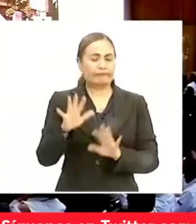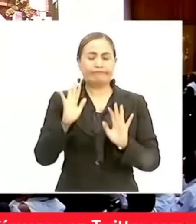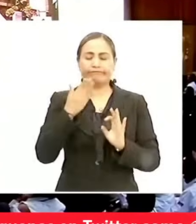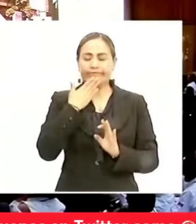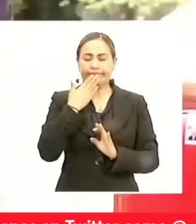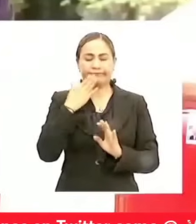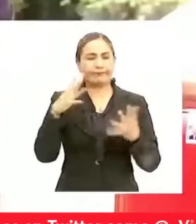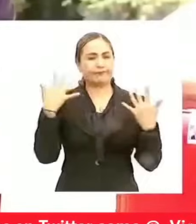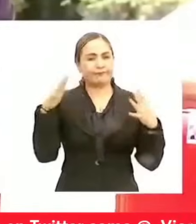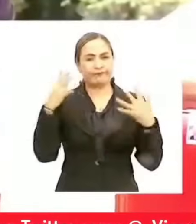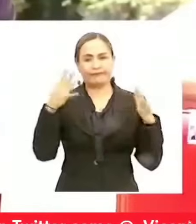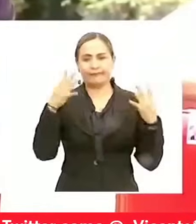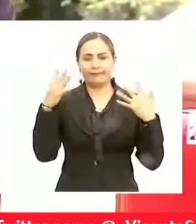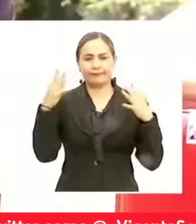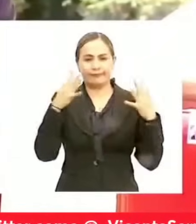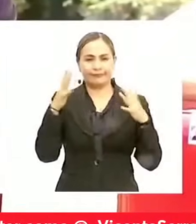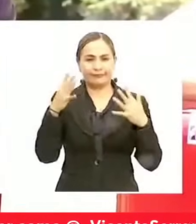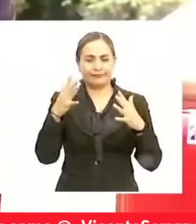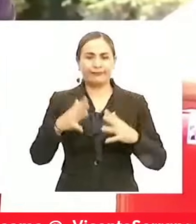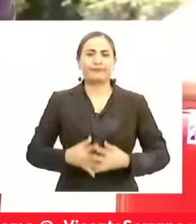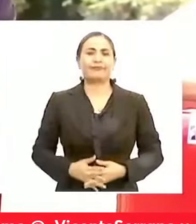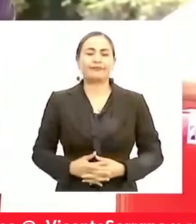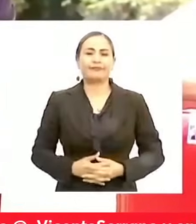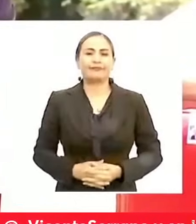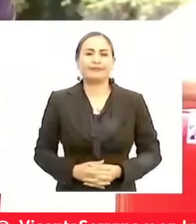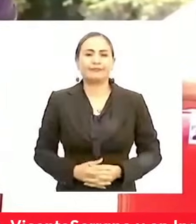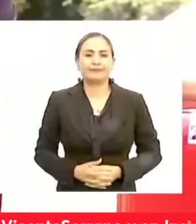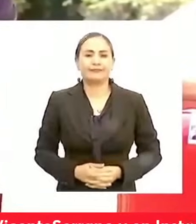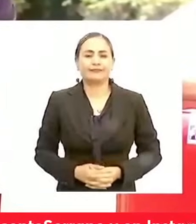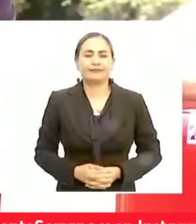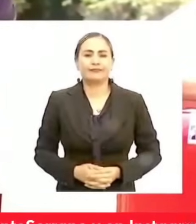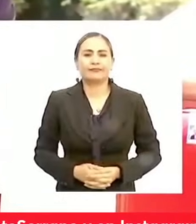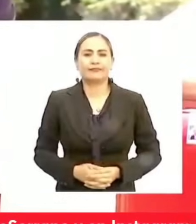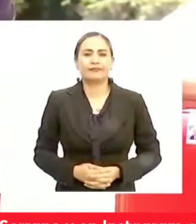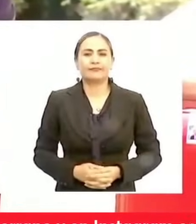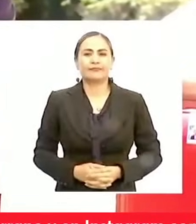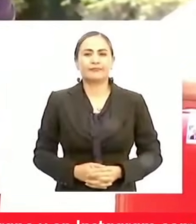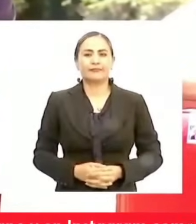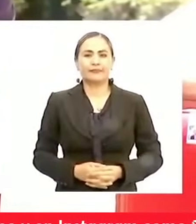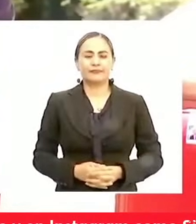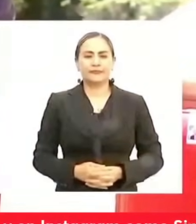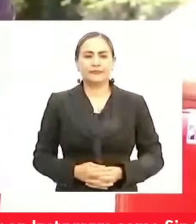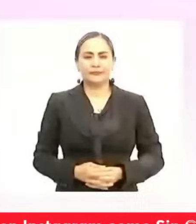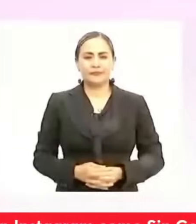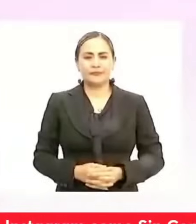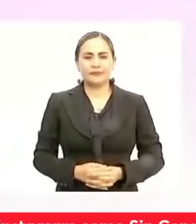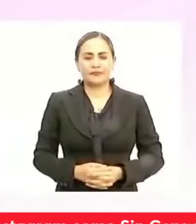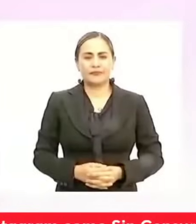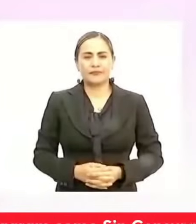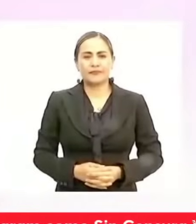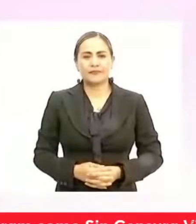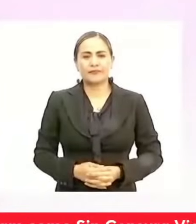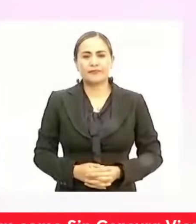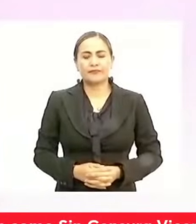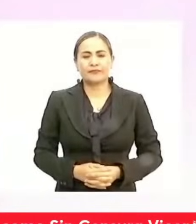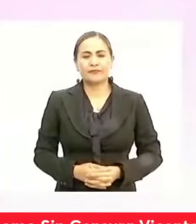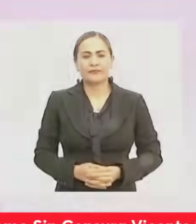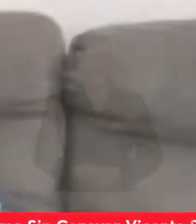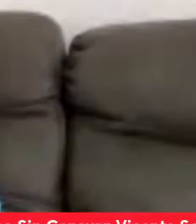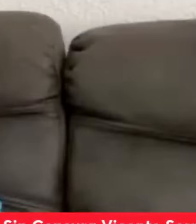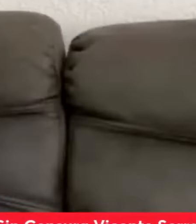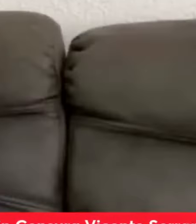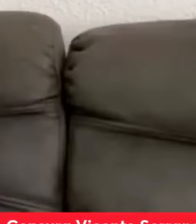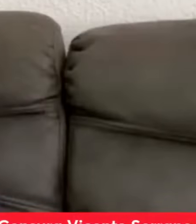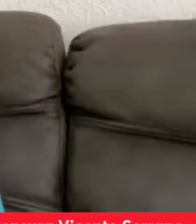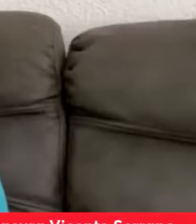Las palabras del presidente Andrés Manuel López Obrador en un aniversario más de la expropiación petrolera, y durísimo como